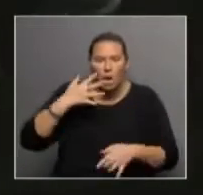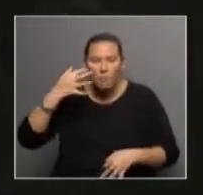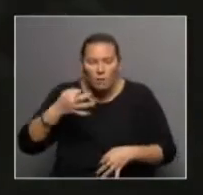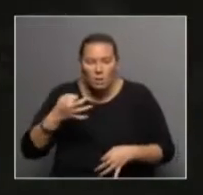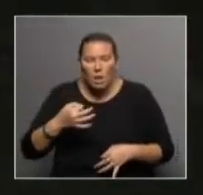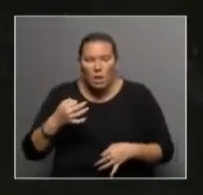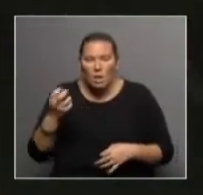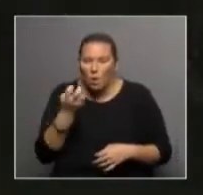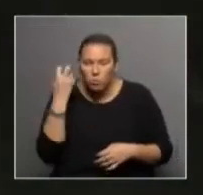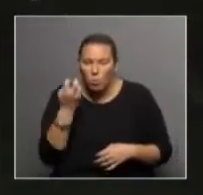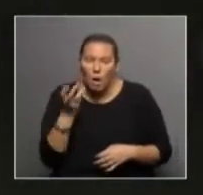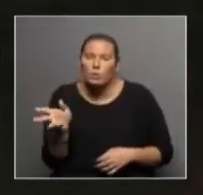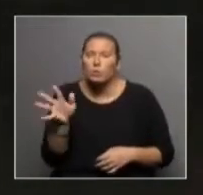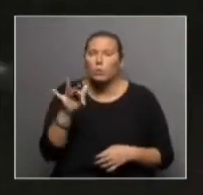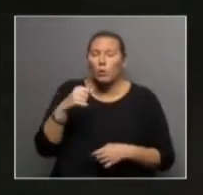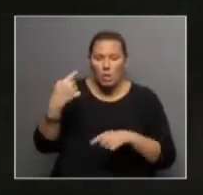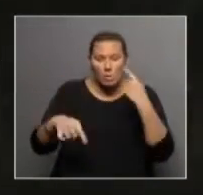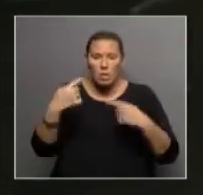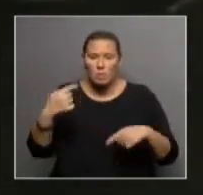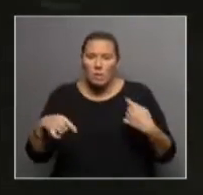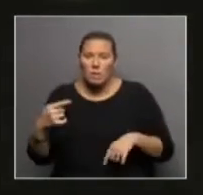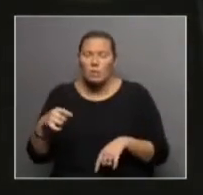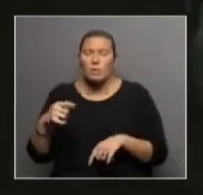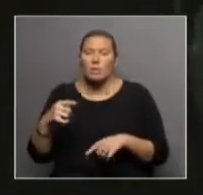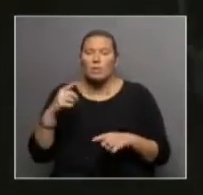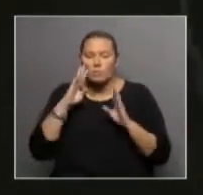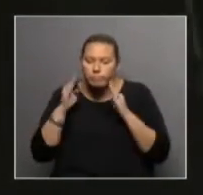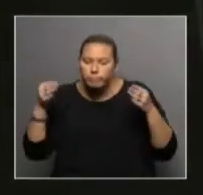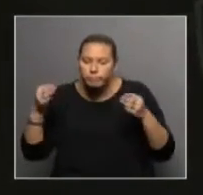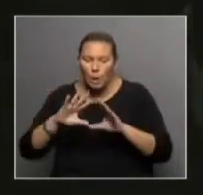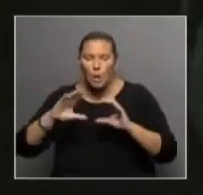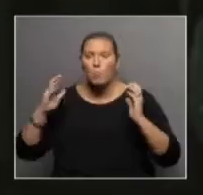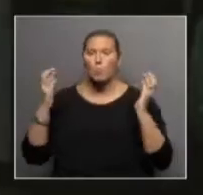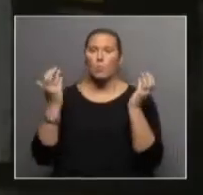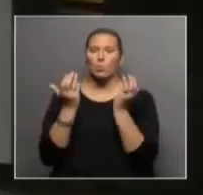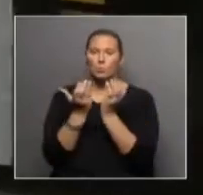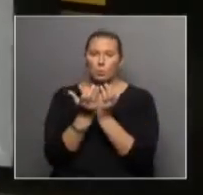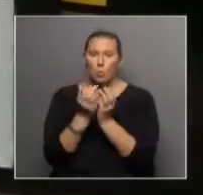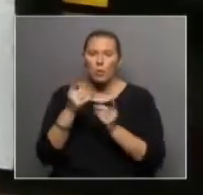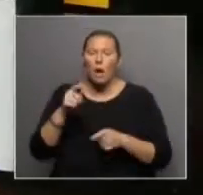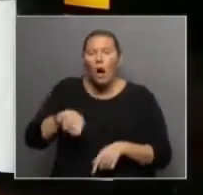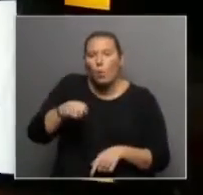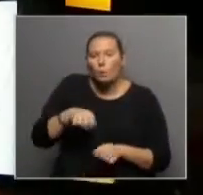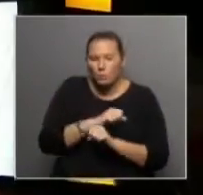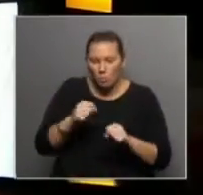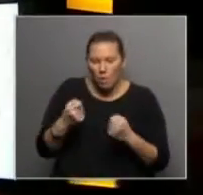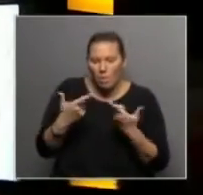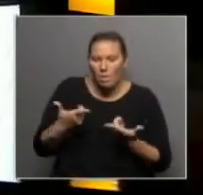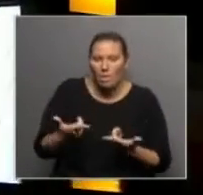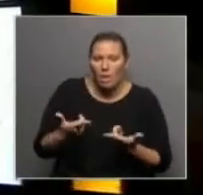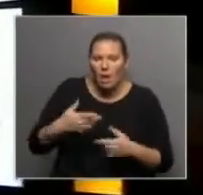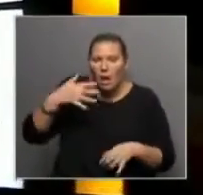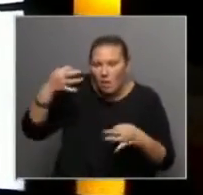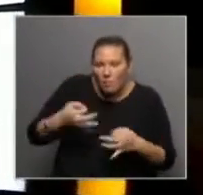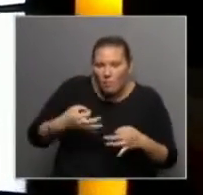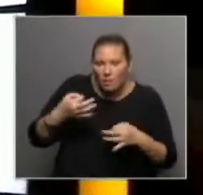día. Diversas disciplinas del conocimiento se aplican en todo el mundo para que la justicia pueda echar luz sobre el